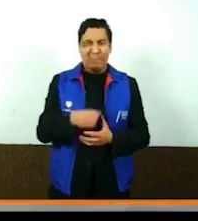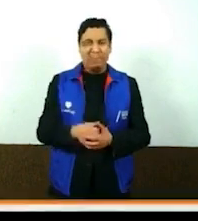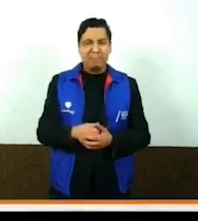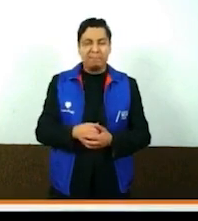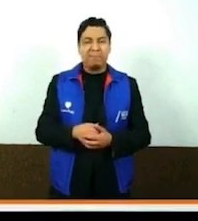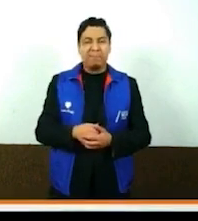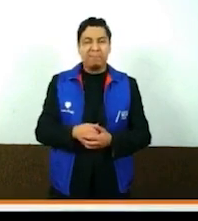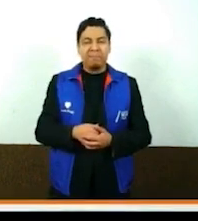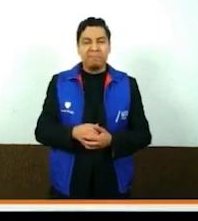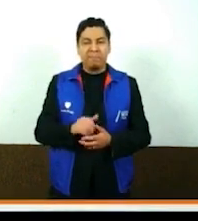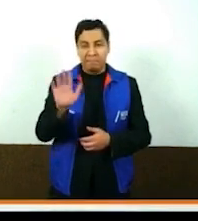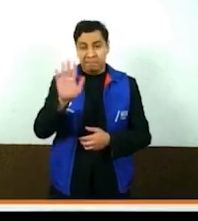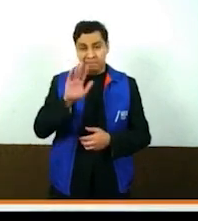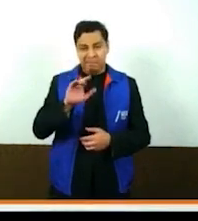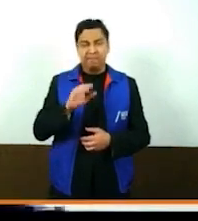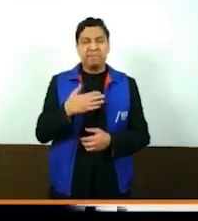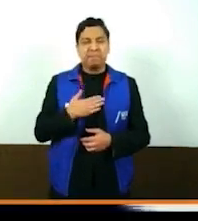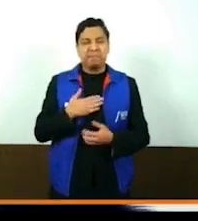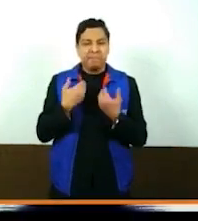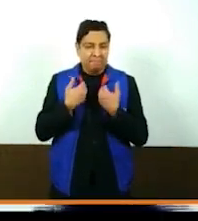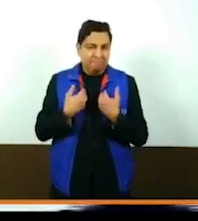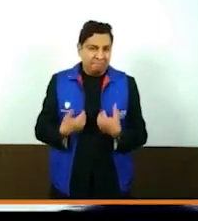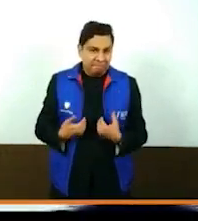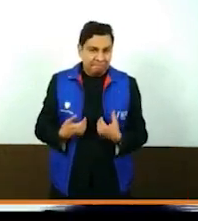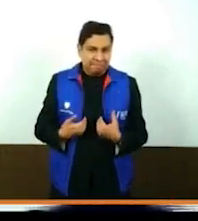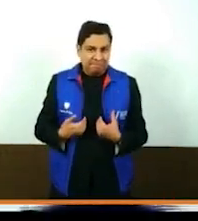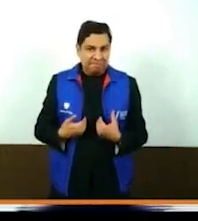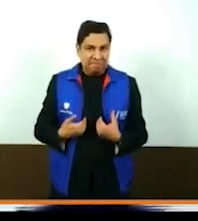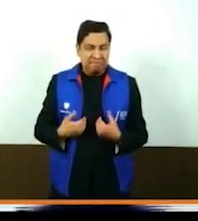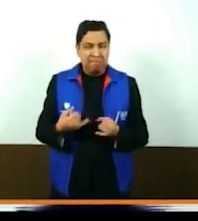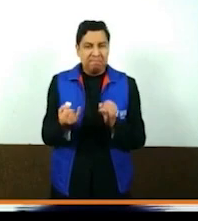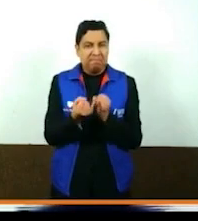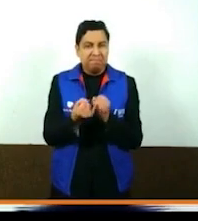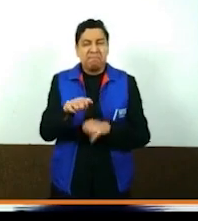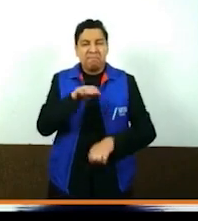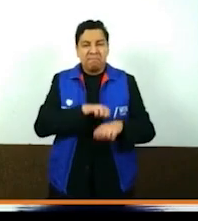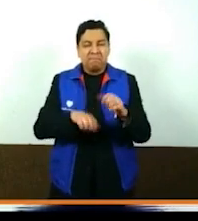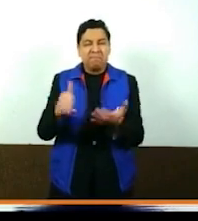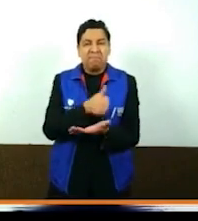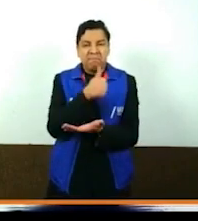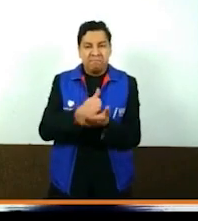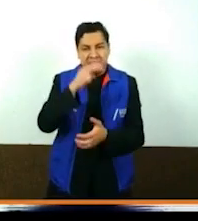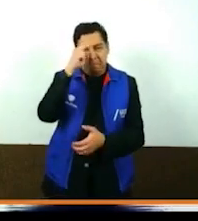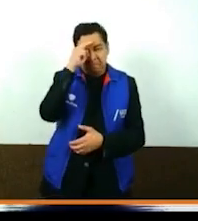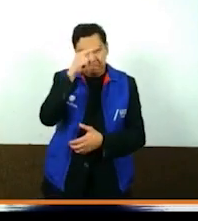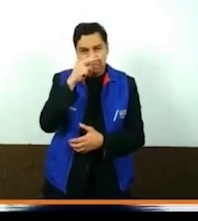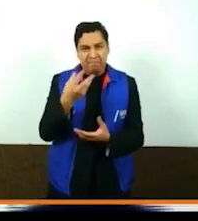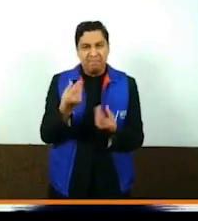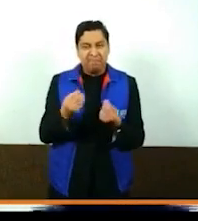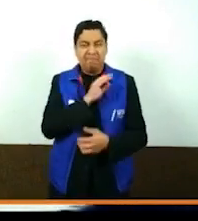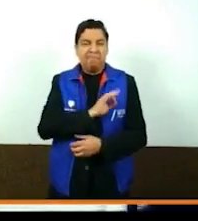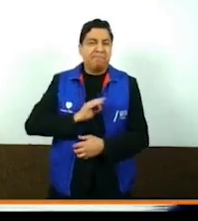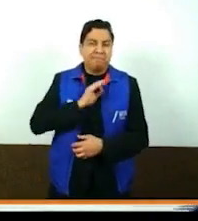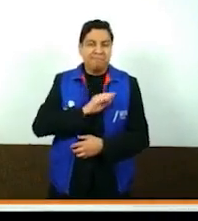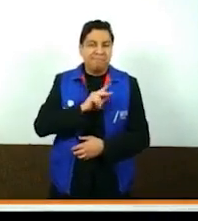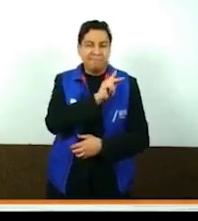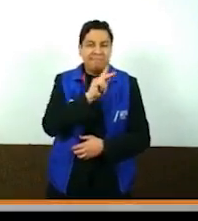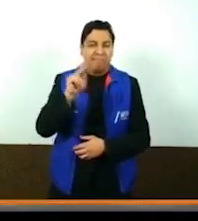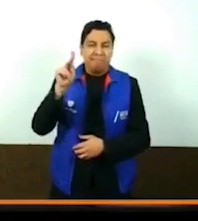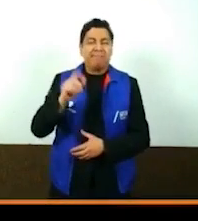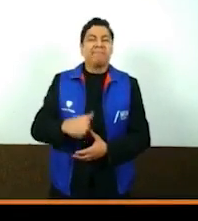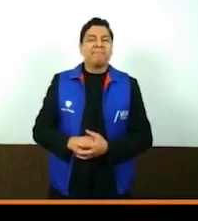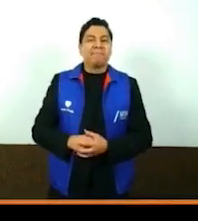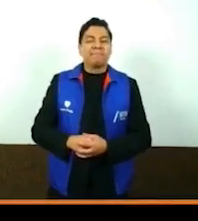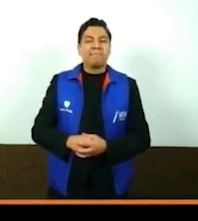Hola, buenas noches a todos. José Pablo del Castillo Acosta, de Boutique de Negocios Responsables, Ciudad de México. Muchas felicidades a todos los consultores.